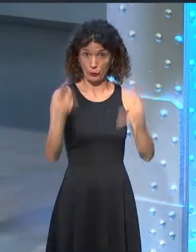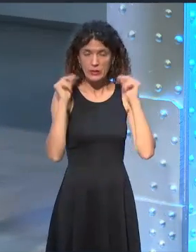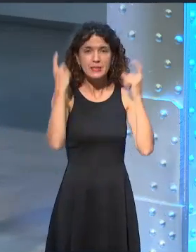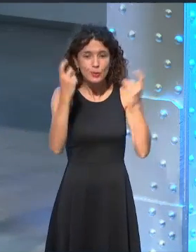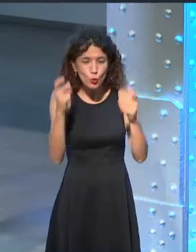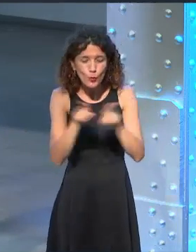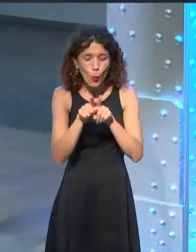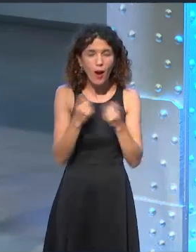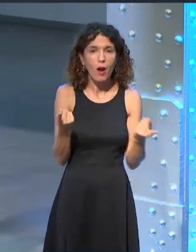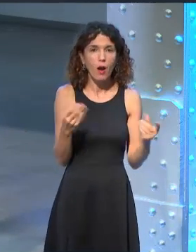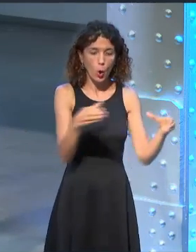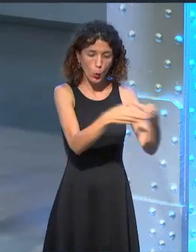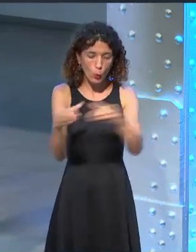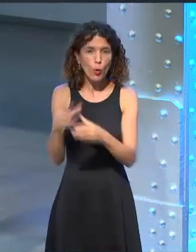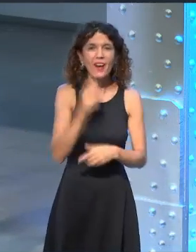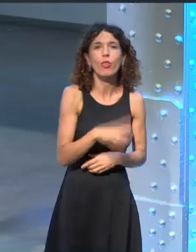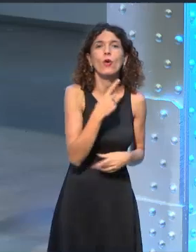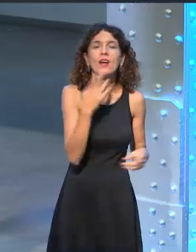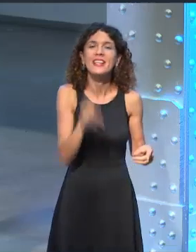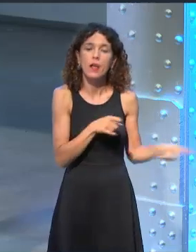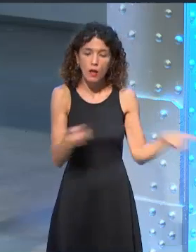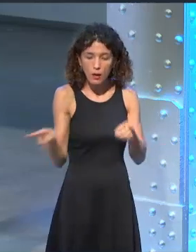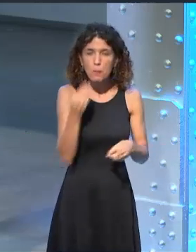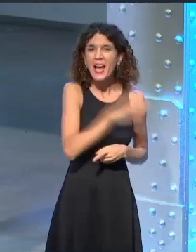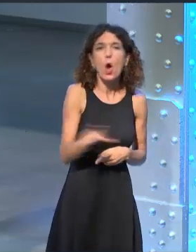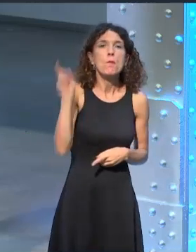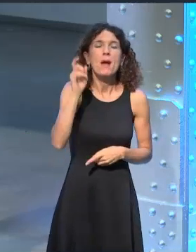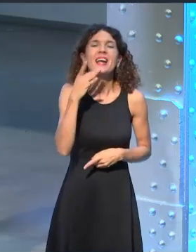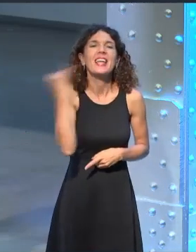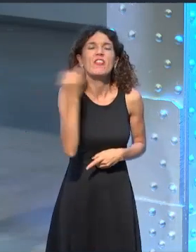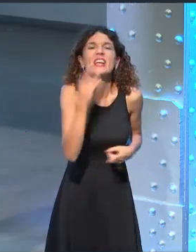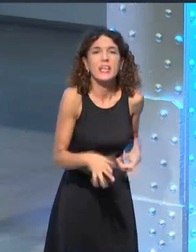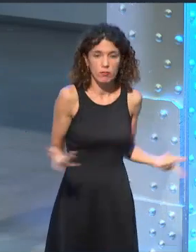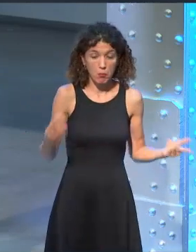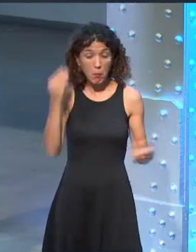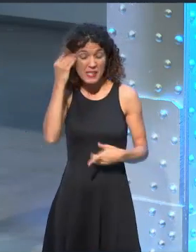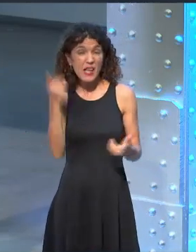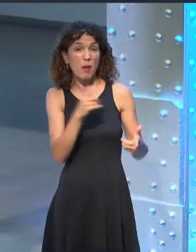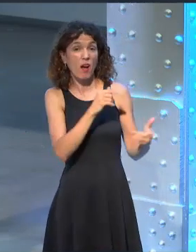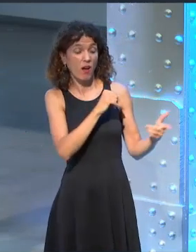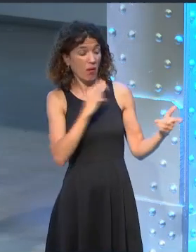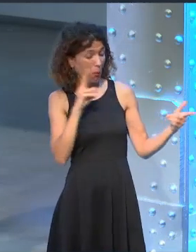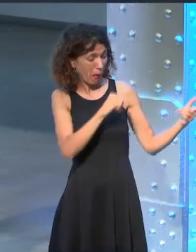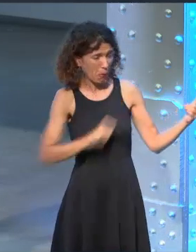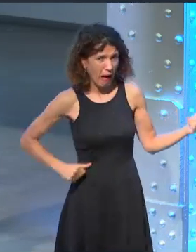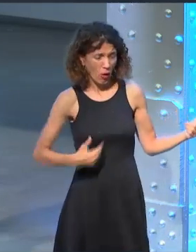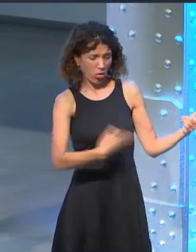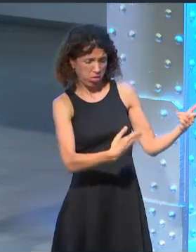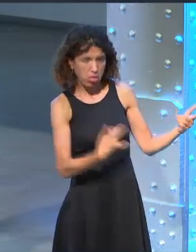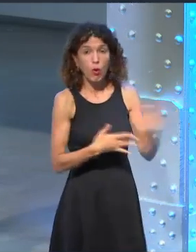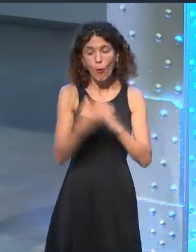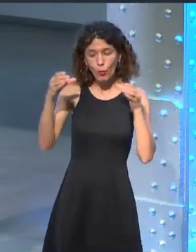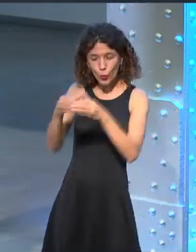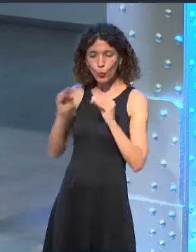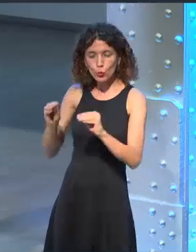intentó ver quién de los dos tenía razón, ¿no? Es decir, quién era un mejor manager, si aquel que pensaba que la gente no respondía, que eran vagos, o aquel que